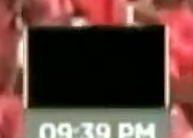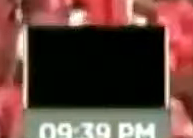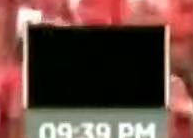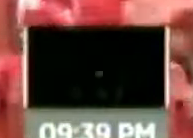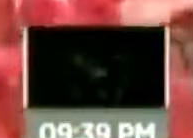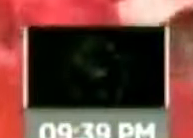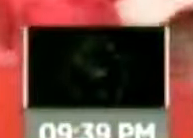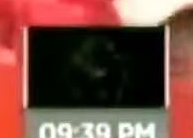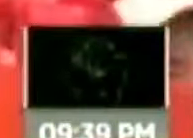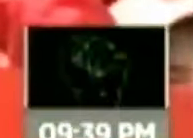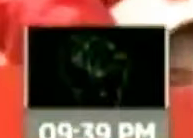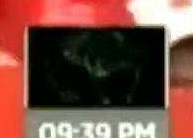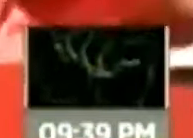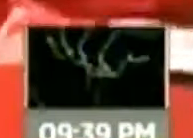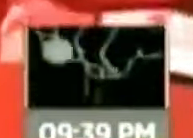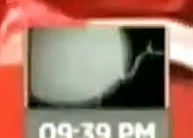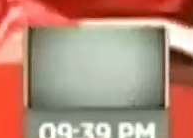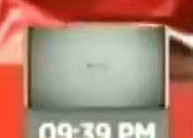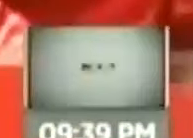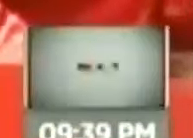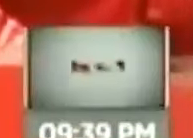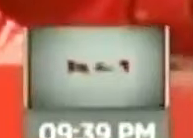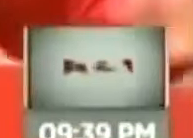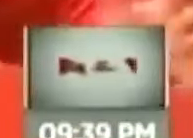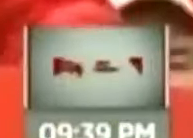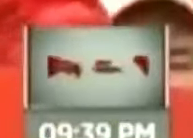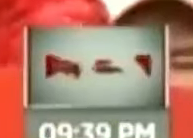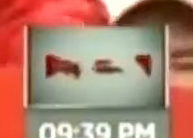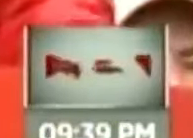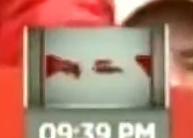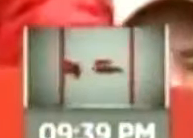El domingo hay que echar el resto.